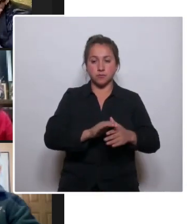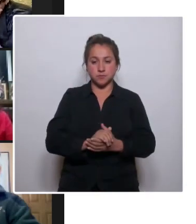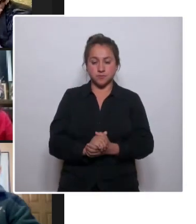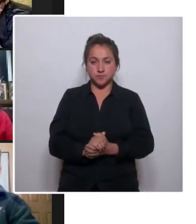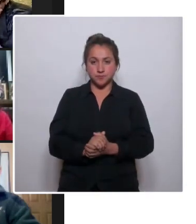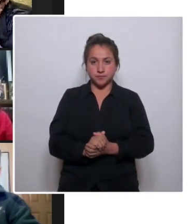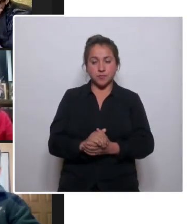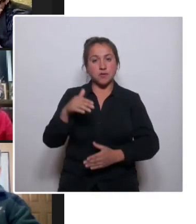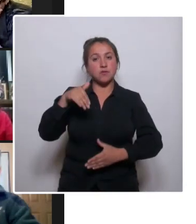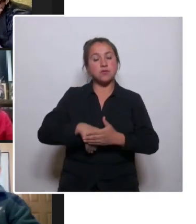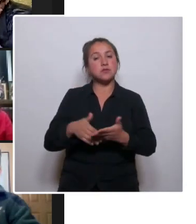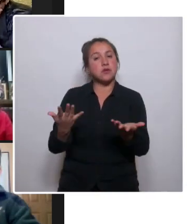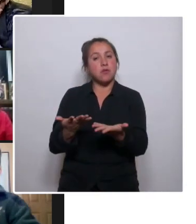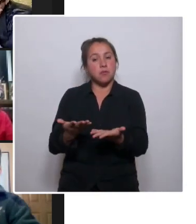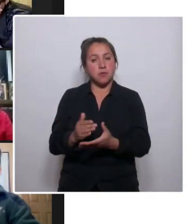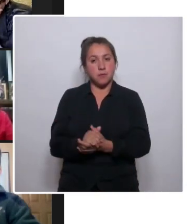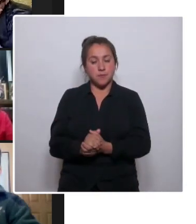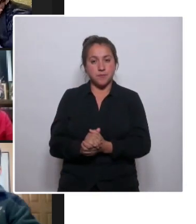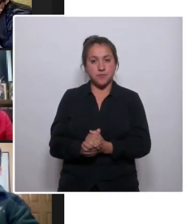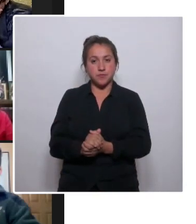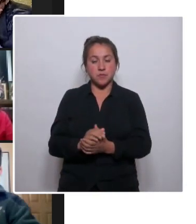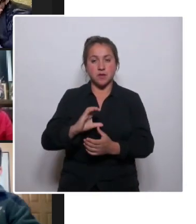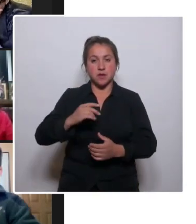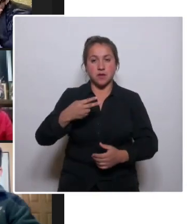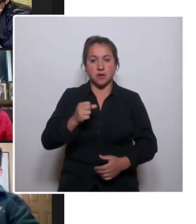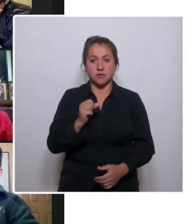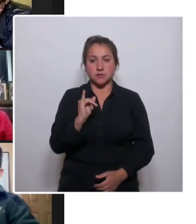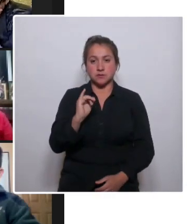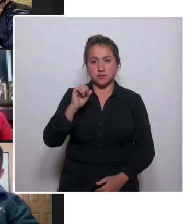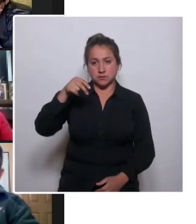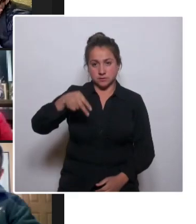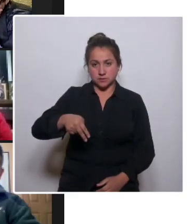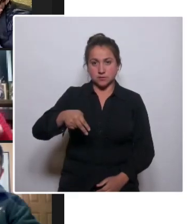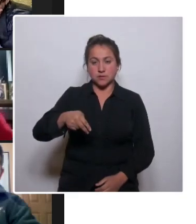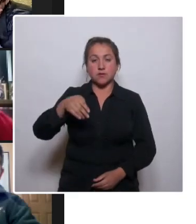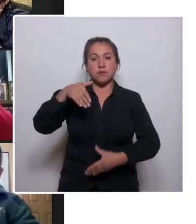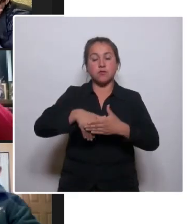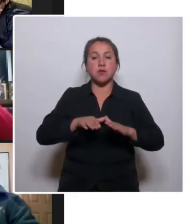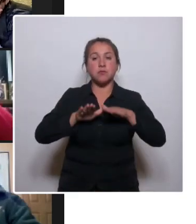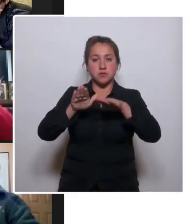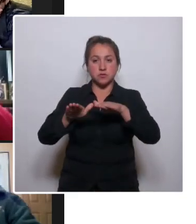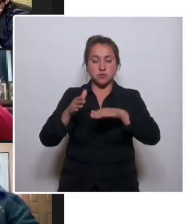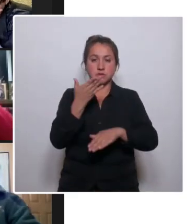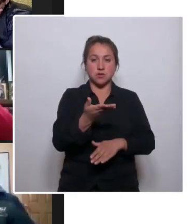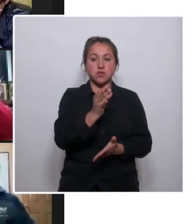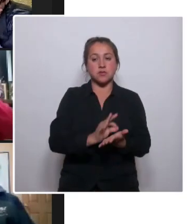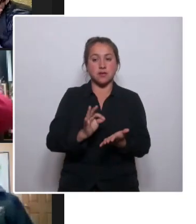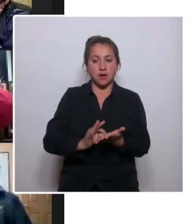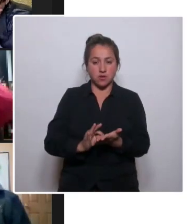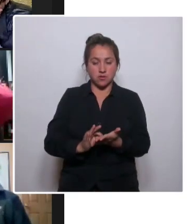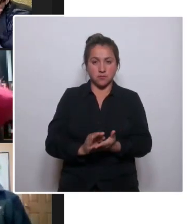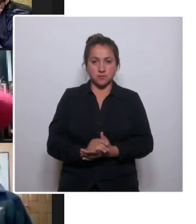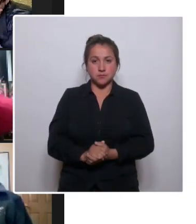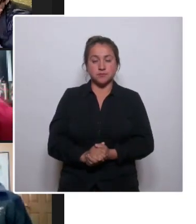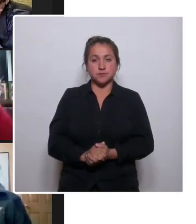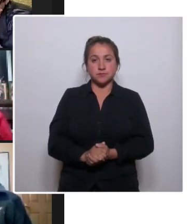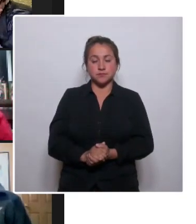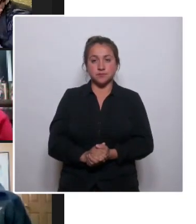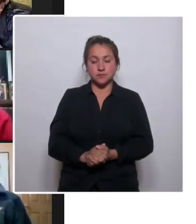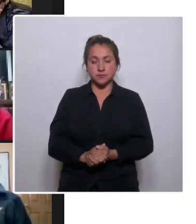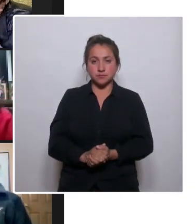¿Cómo vota Fuad Chaín? Voto a favor, señor secretario.